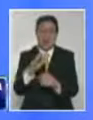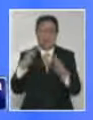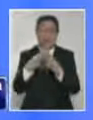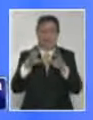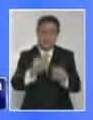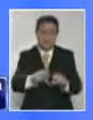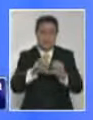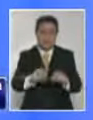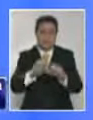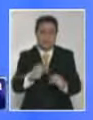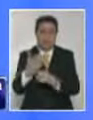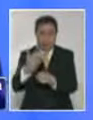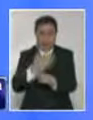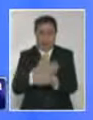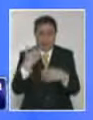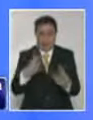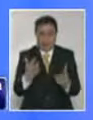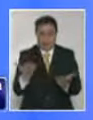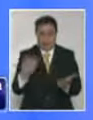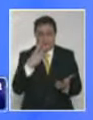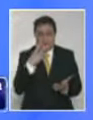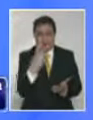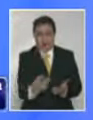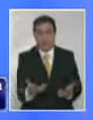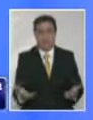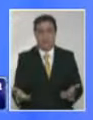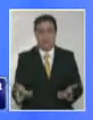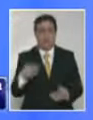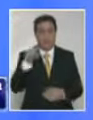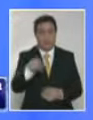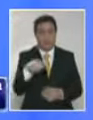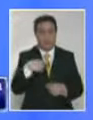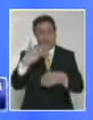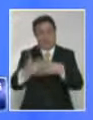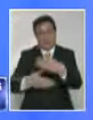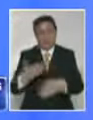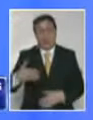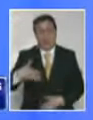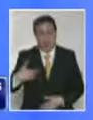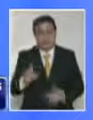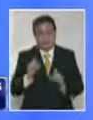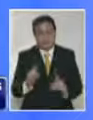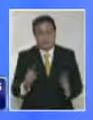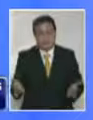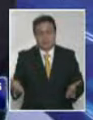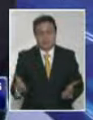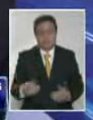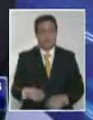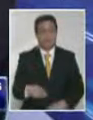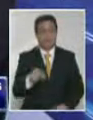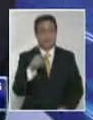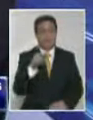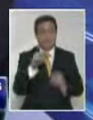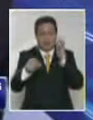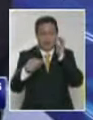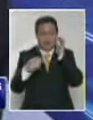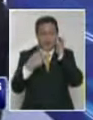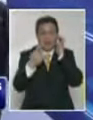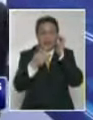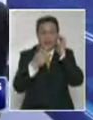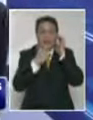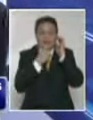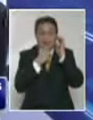que era casi impresionante. Entonces, eso derivó en eso, lamentablemente. Como buen periodista, parece que Jorge Andrés quería